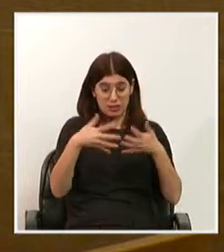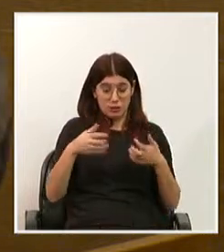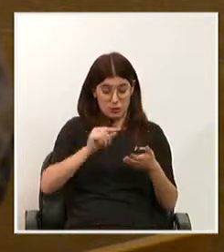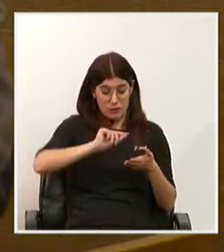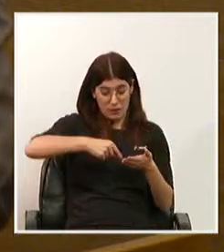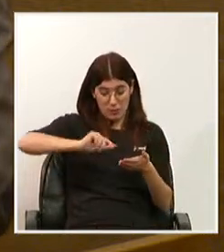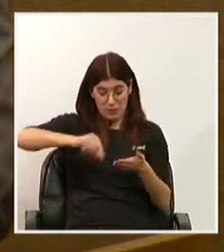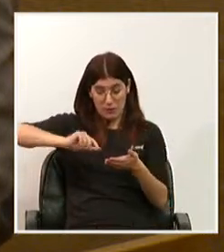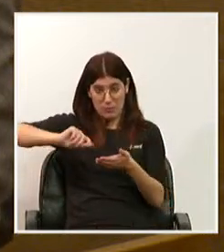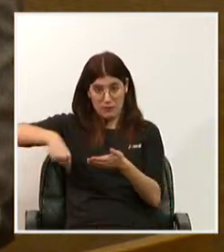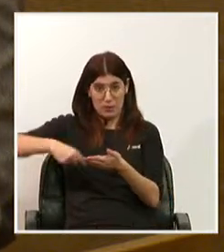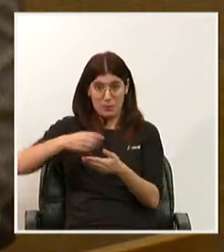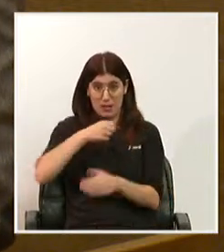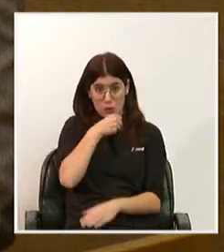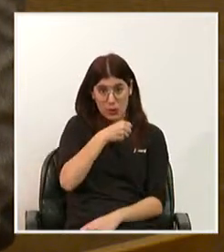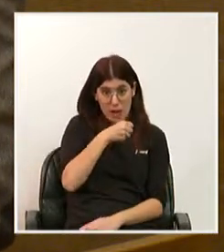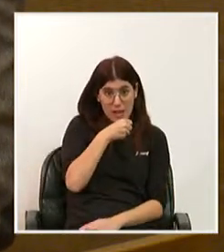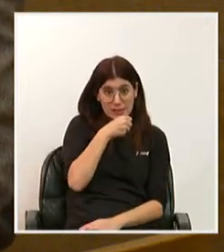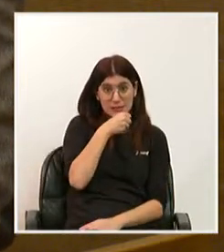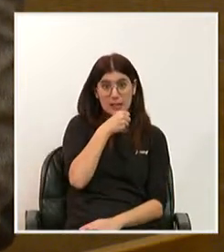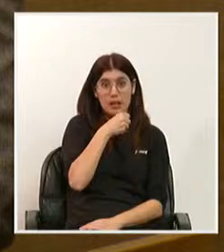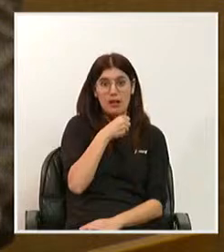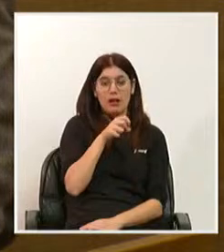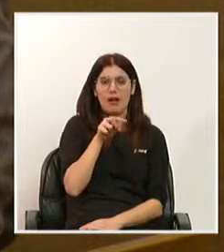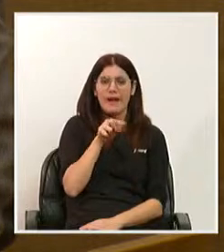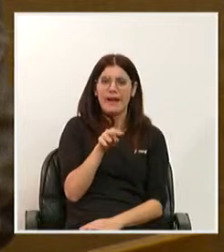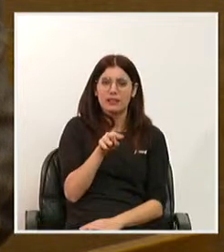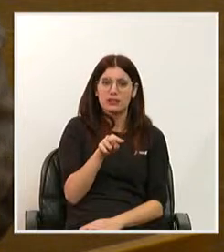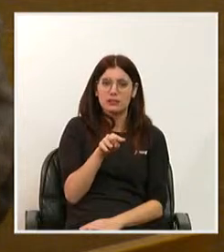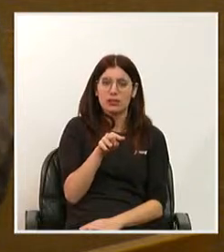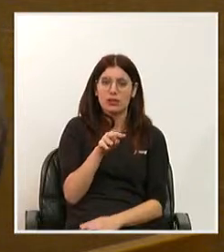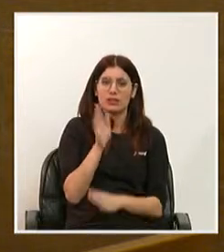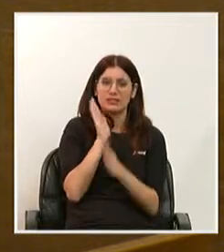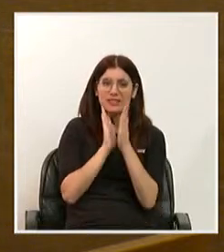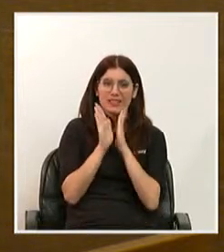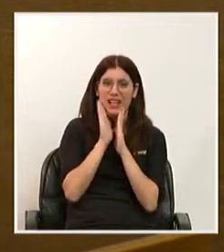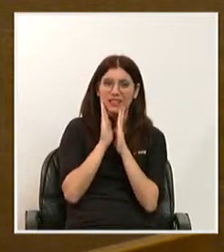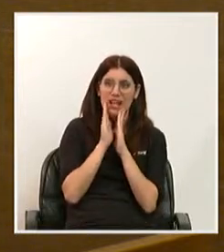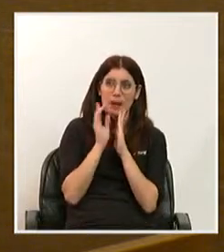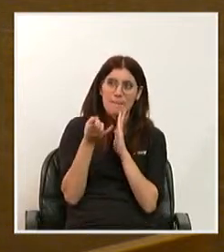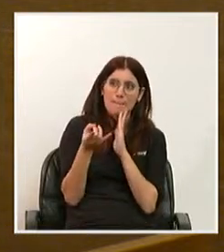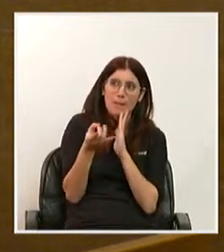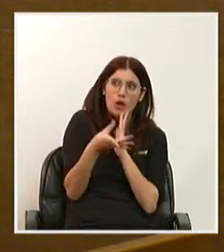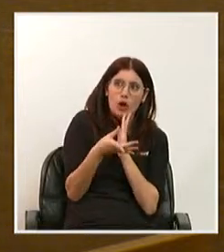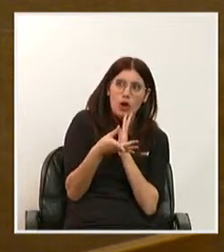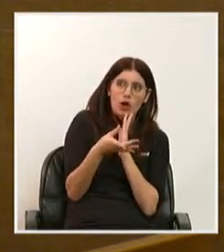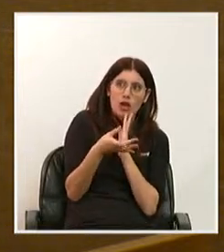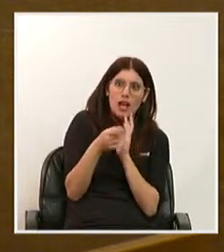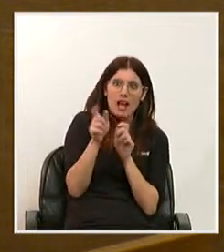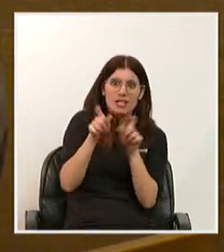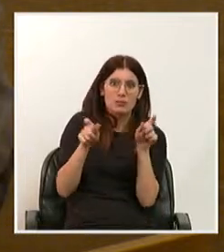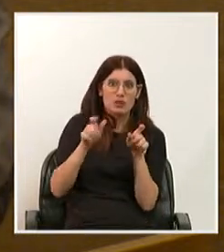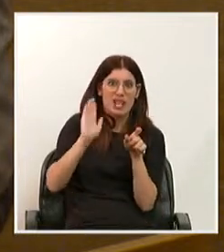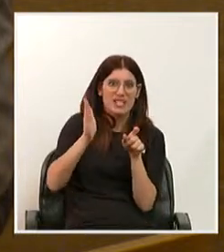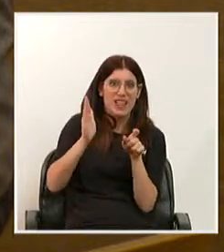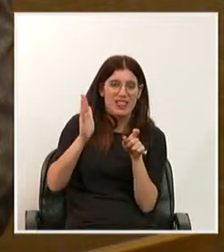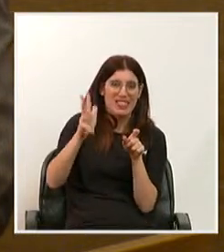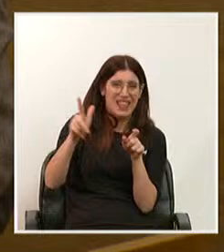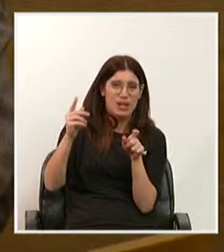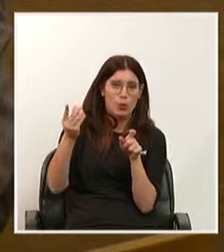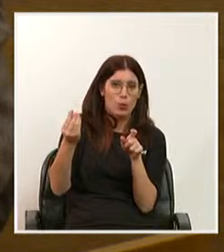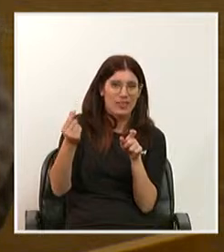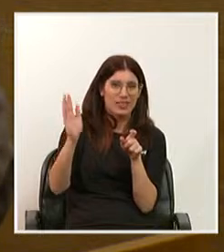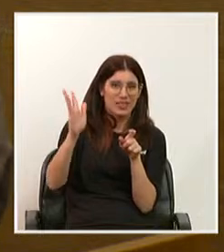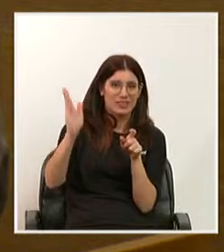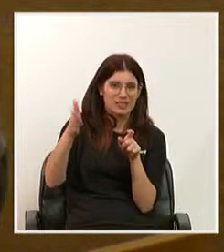partido socialista se trate mejor a aquellos delincuentes que apoyan a